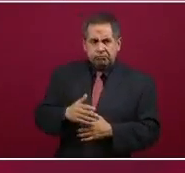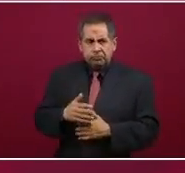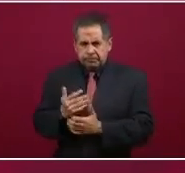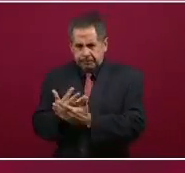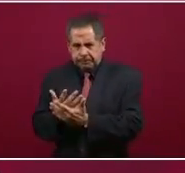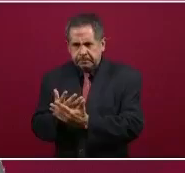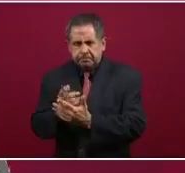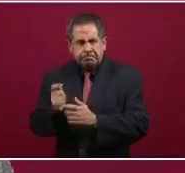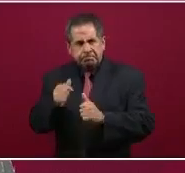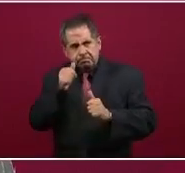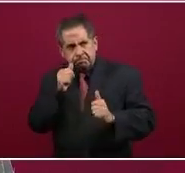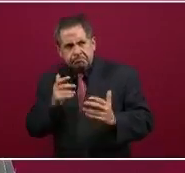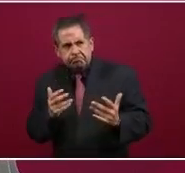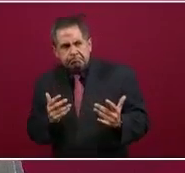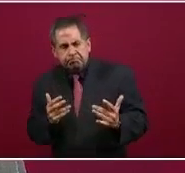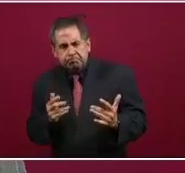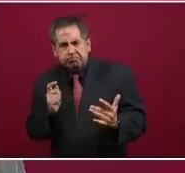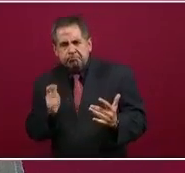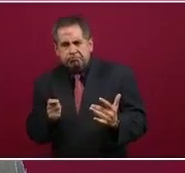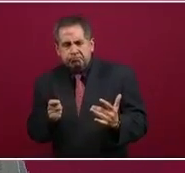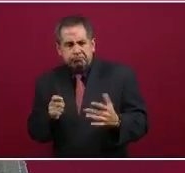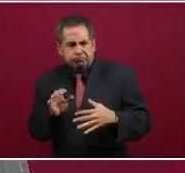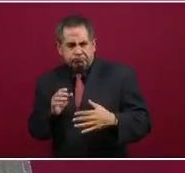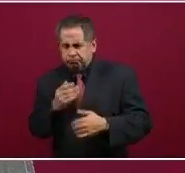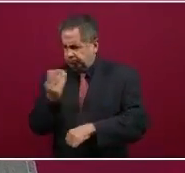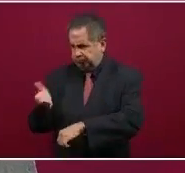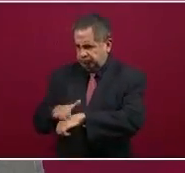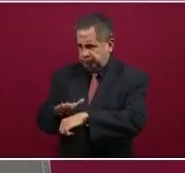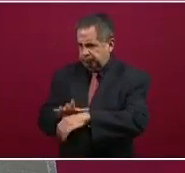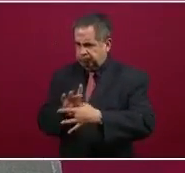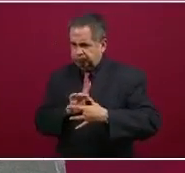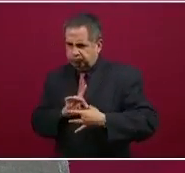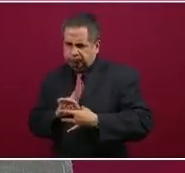atentos y unidos,